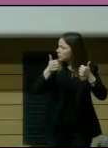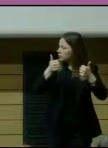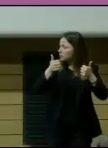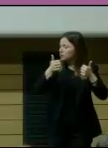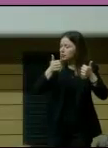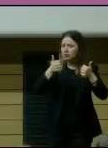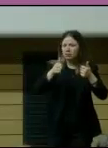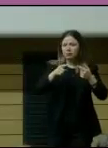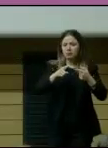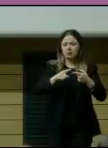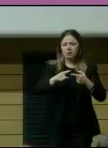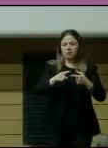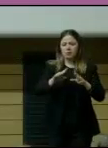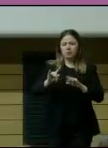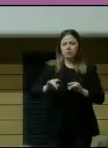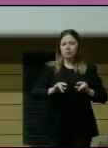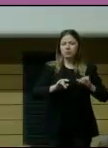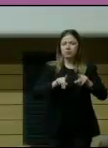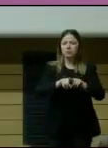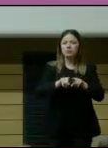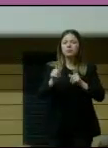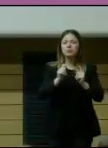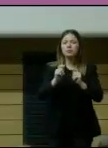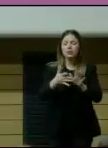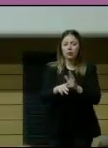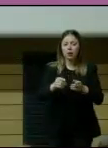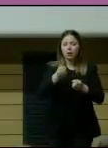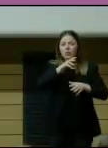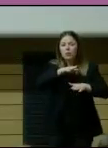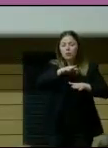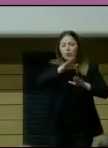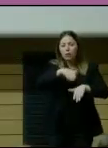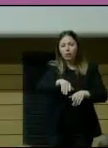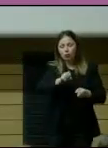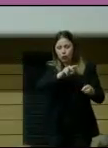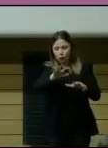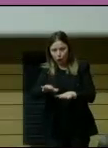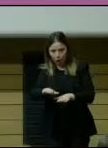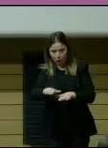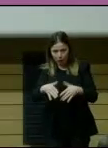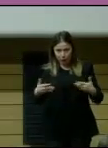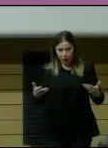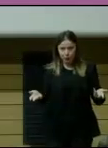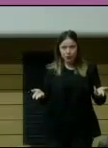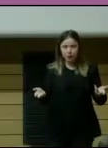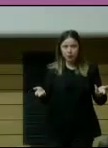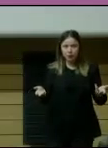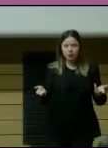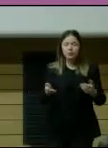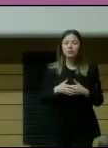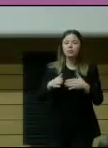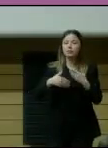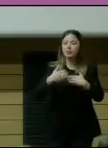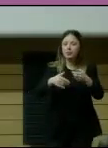Quiñones, de nuestros entrevistados. Él explica cómo se dio este proceso de sustitución y llegó la heroína, que llevaban sobre todo Sinaloa,